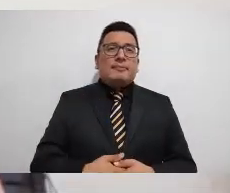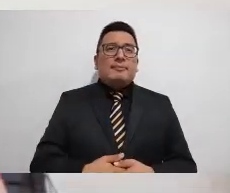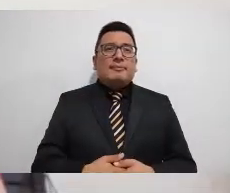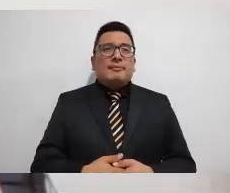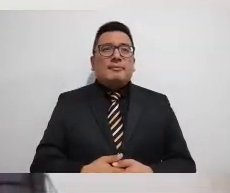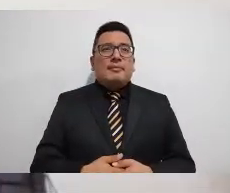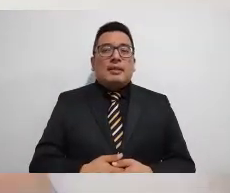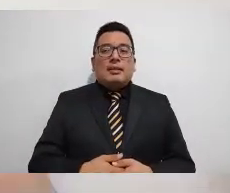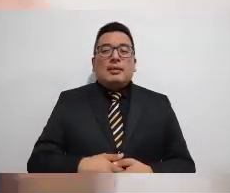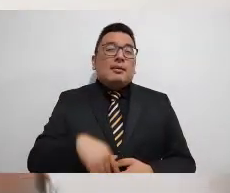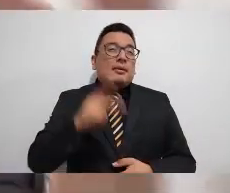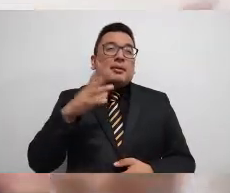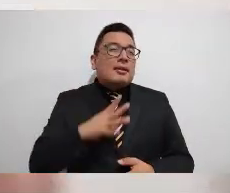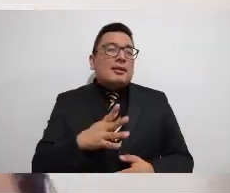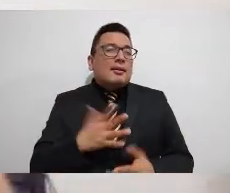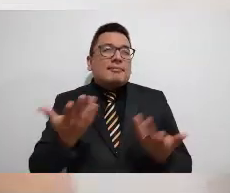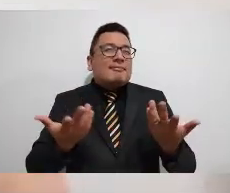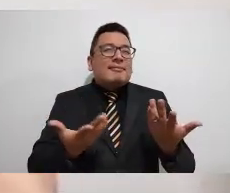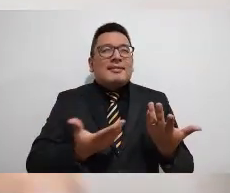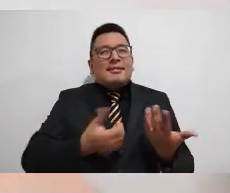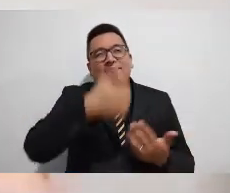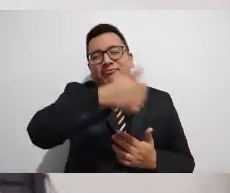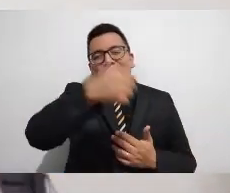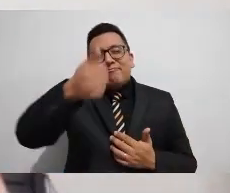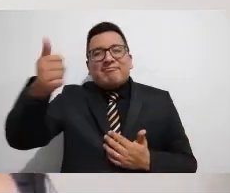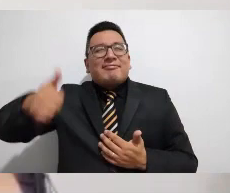¿no? Entonces hay como de todo en